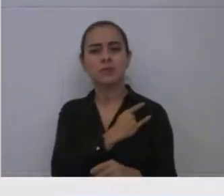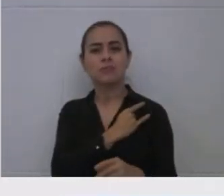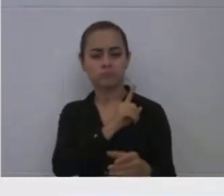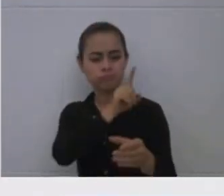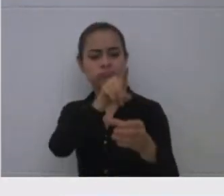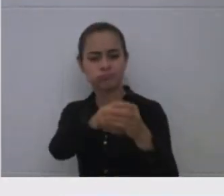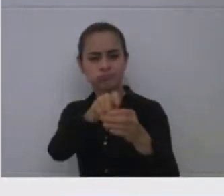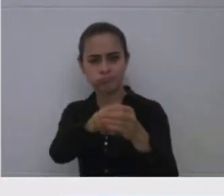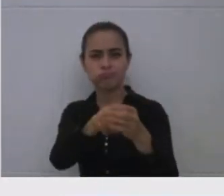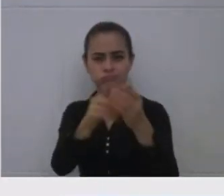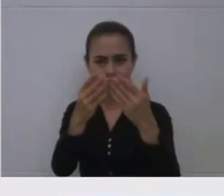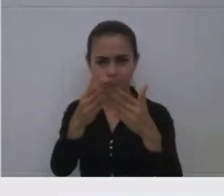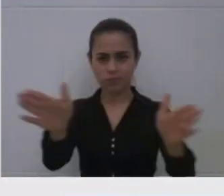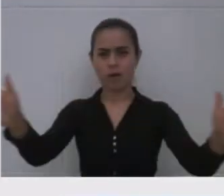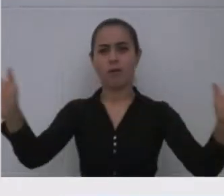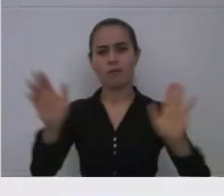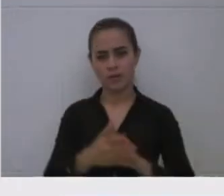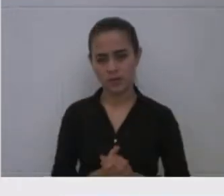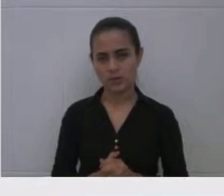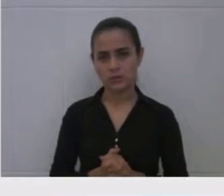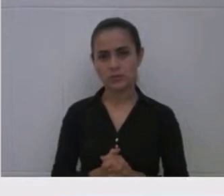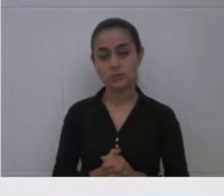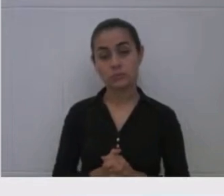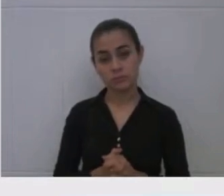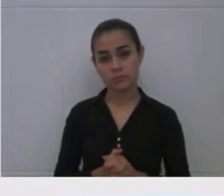No es un voto más.